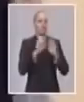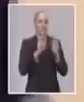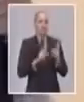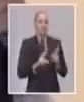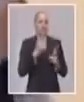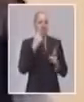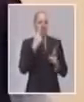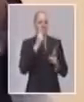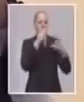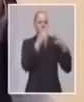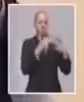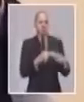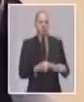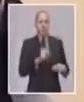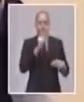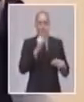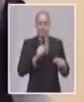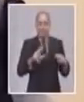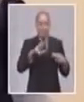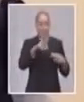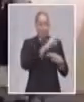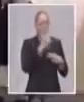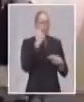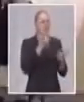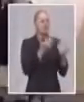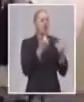roboces. No son personas.